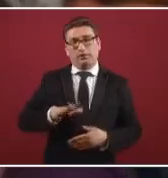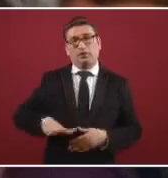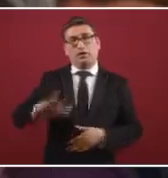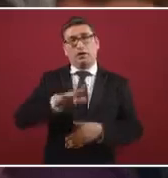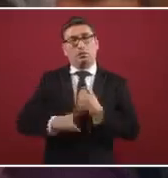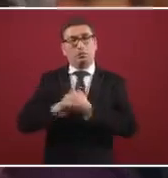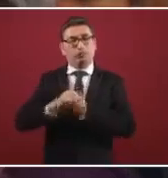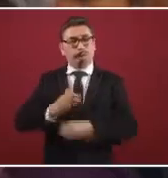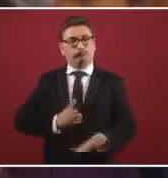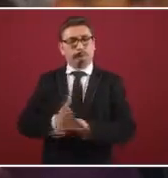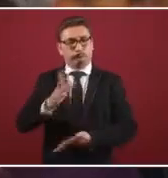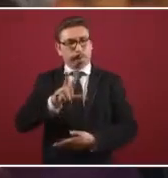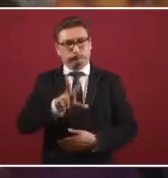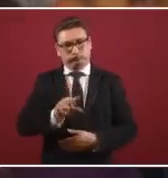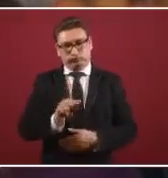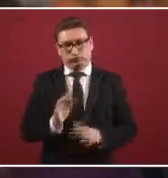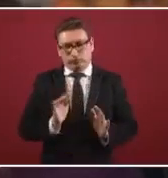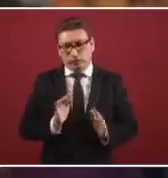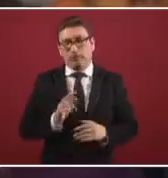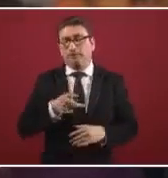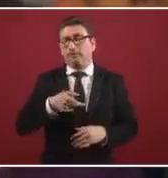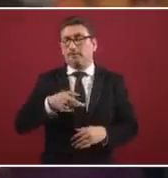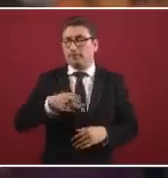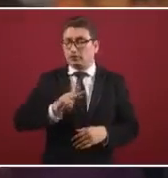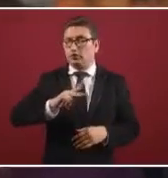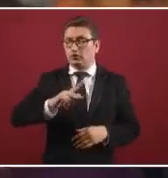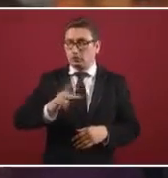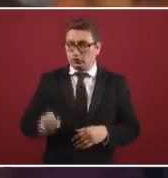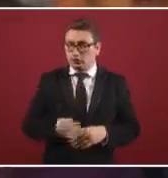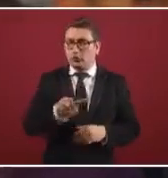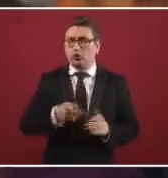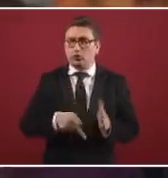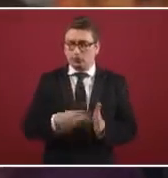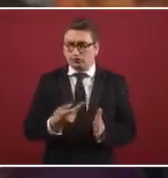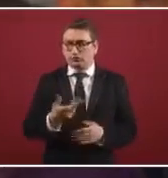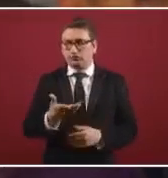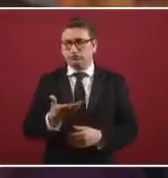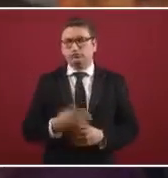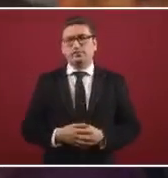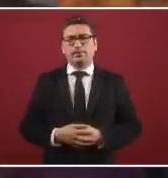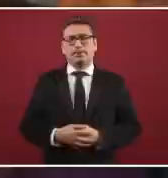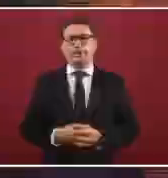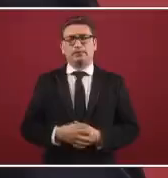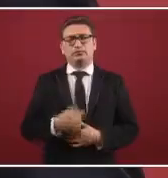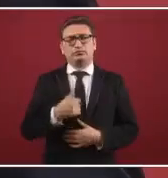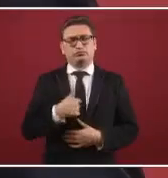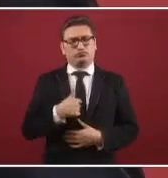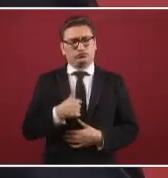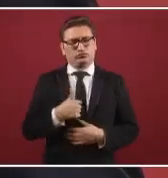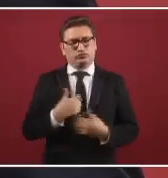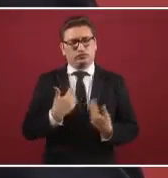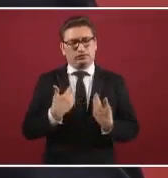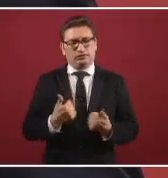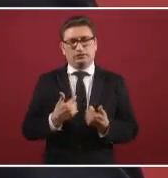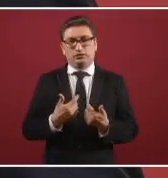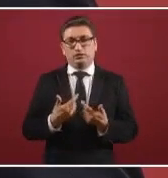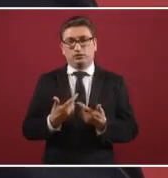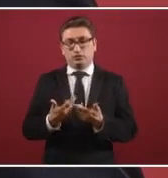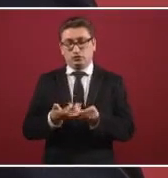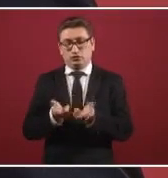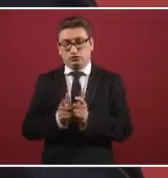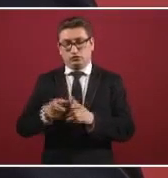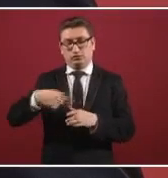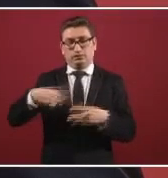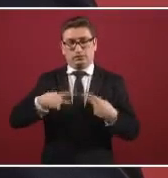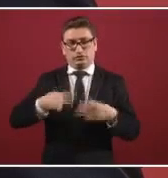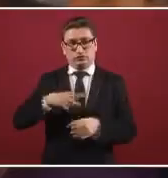conflicto. Mas, sin embargo, quisiera reiterar, presidente, tengo entendido que hay un grupo de venezolanos que